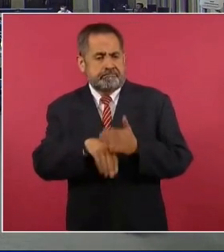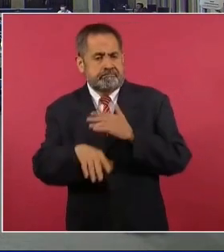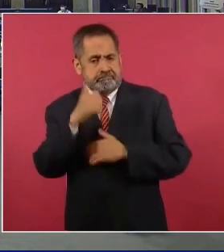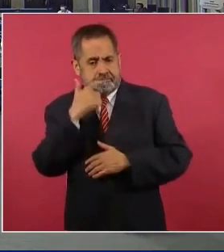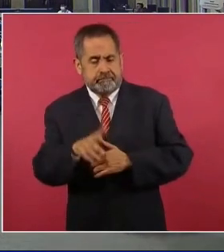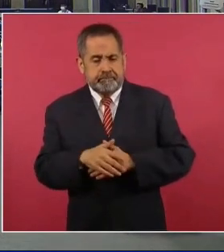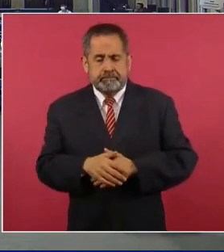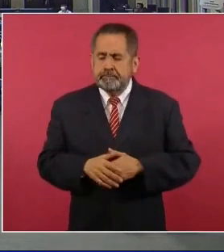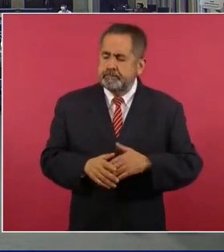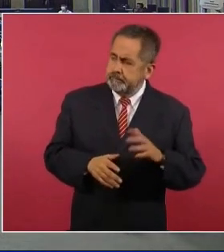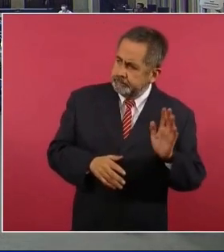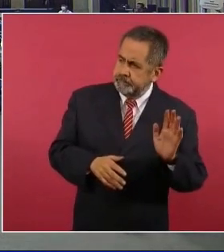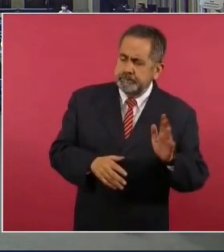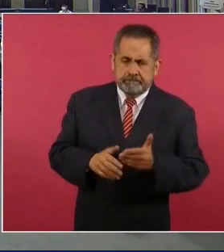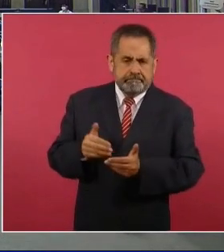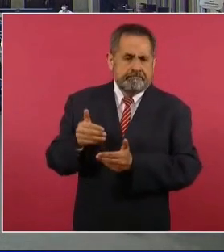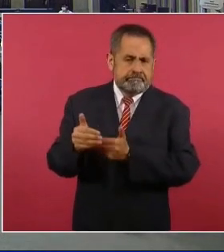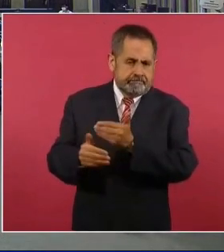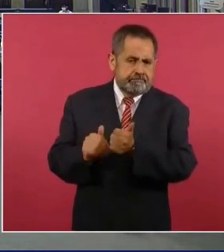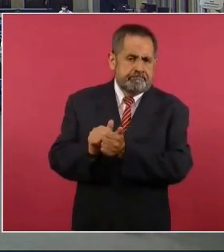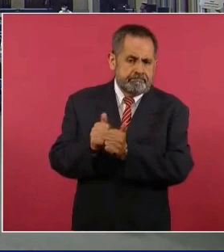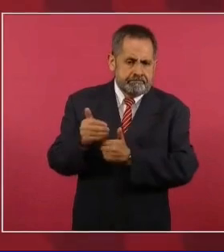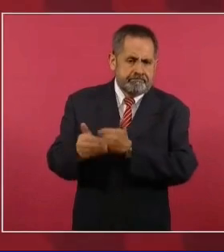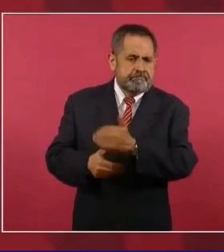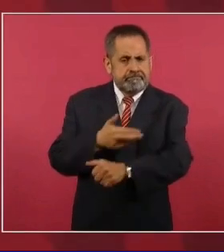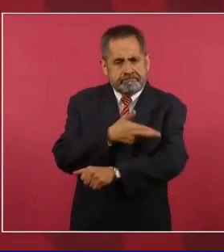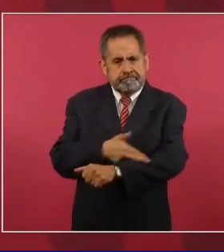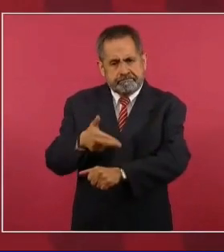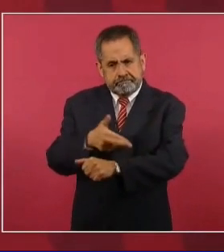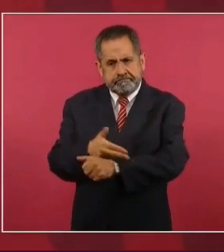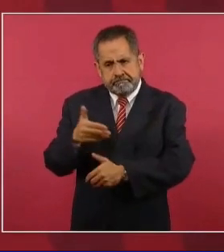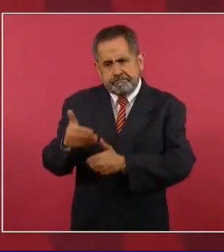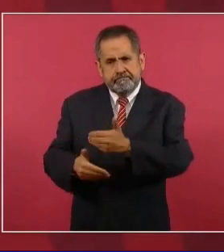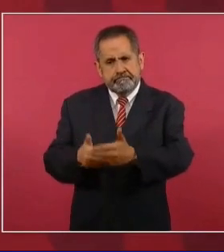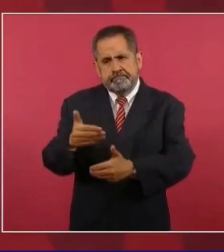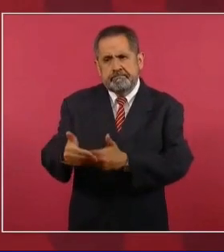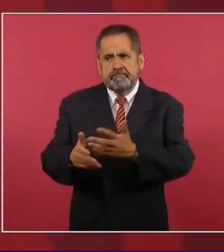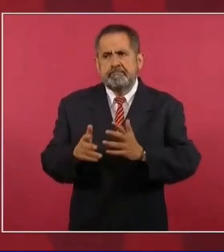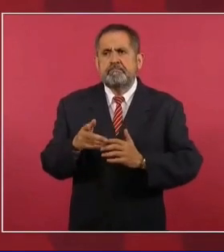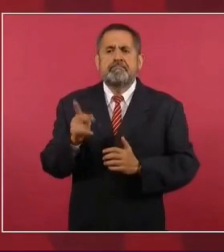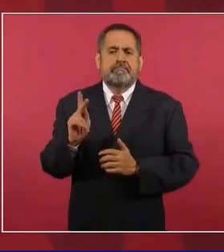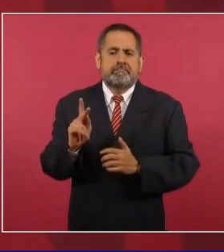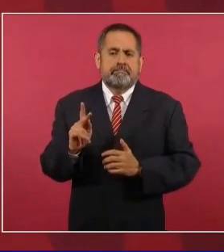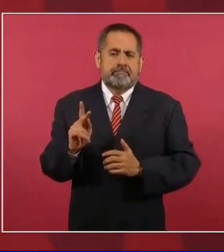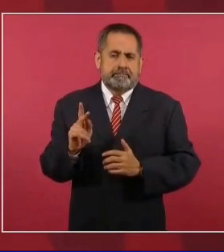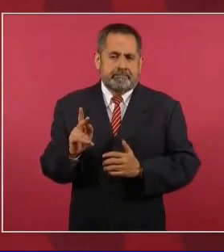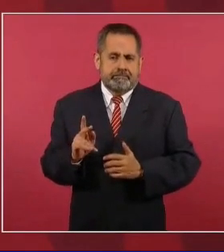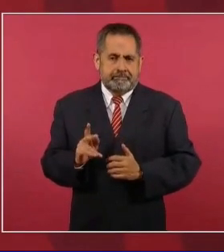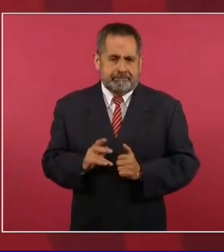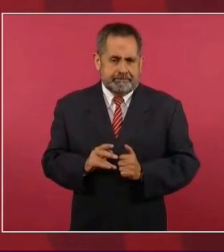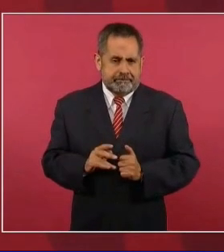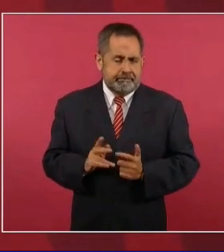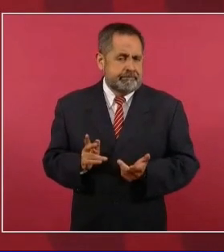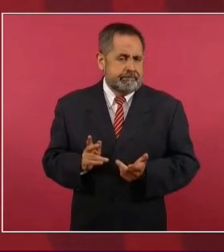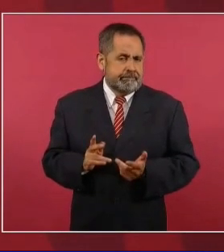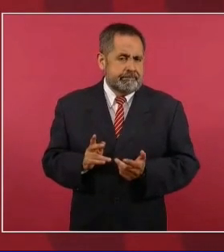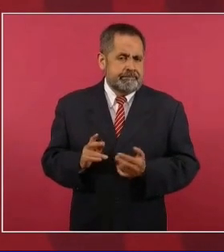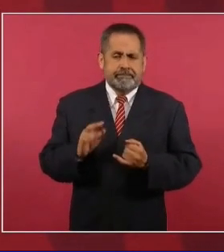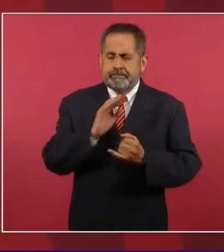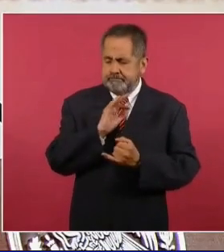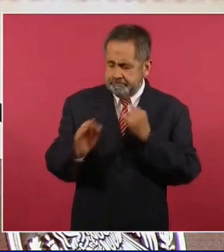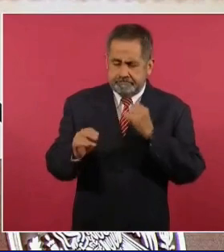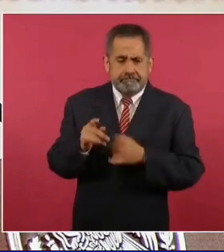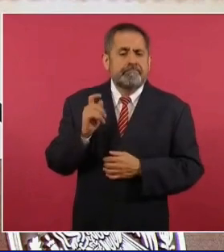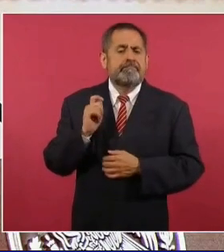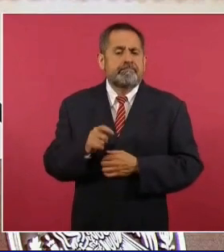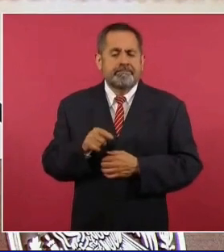son procesos, son procesos. Pero al final, apego estricto